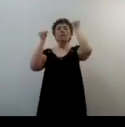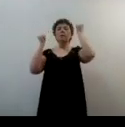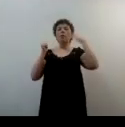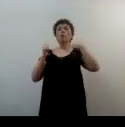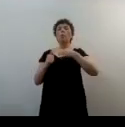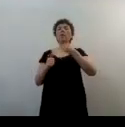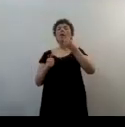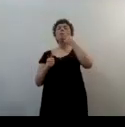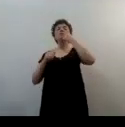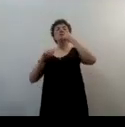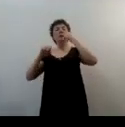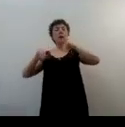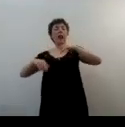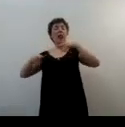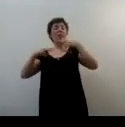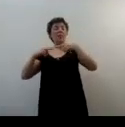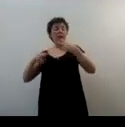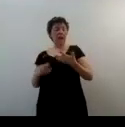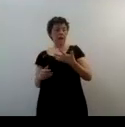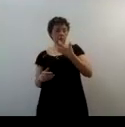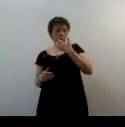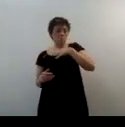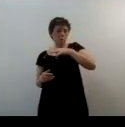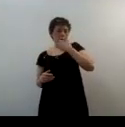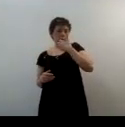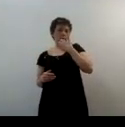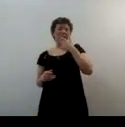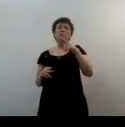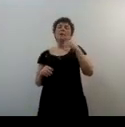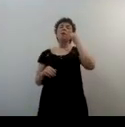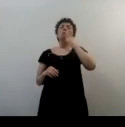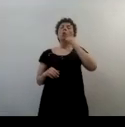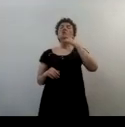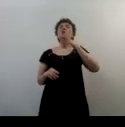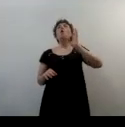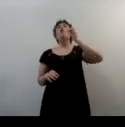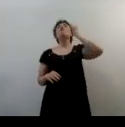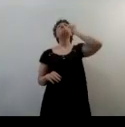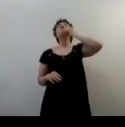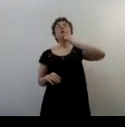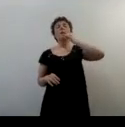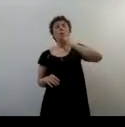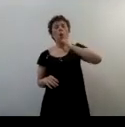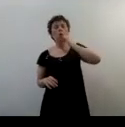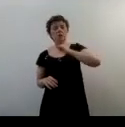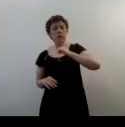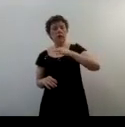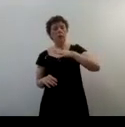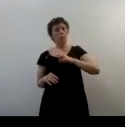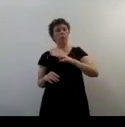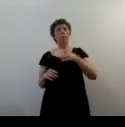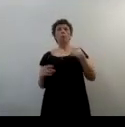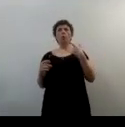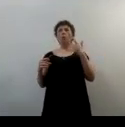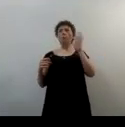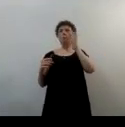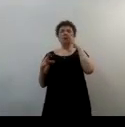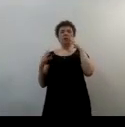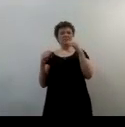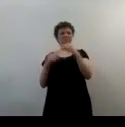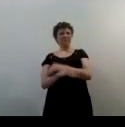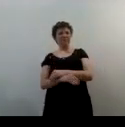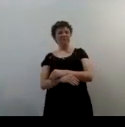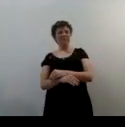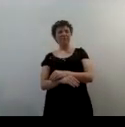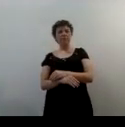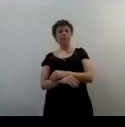cena. Esto del postre o la fruta de postre, que también es algo que puede ser muy controvertido, pues no lo es